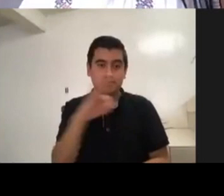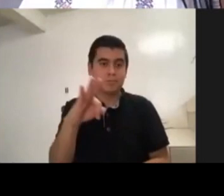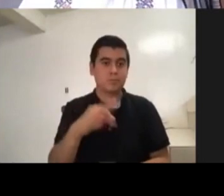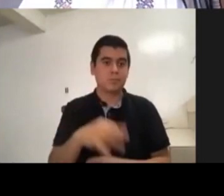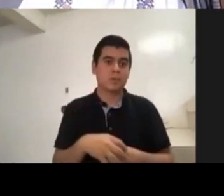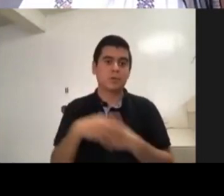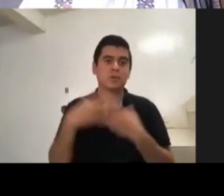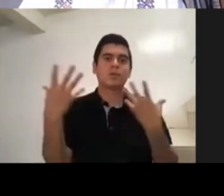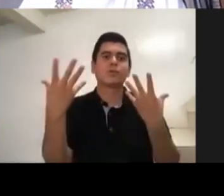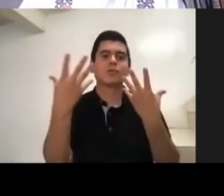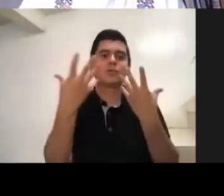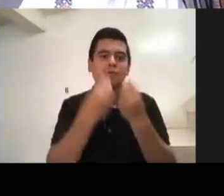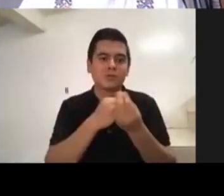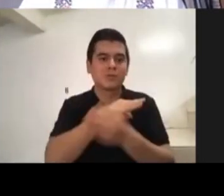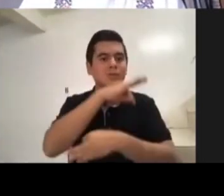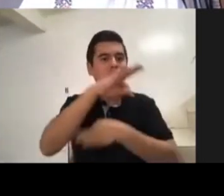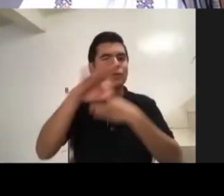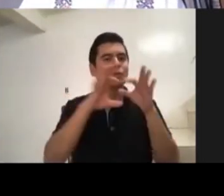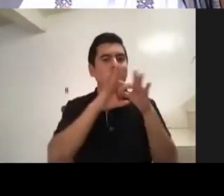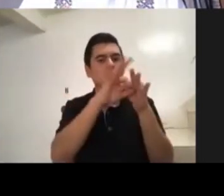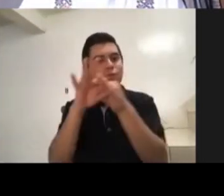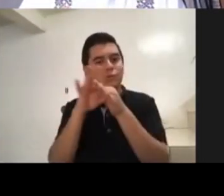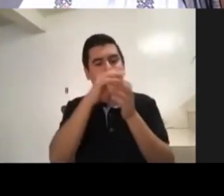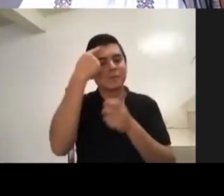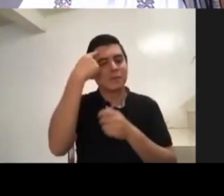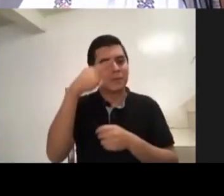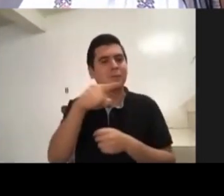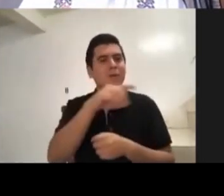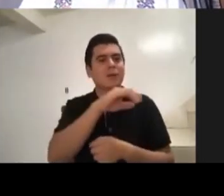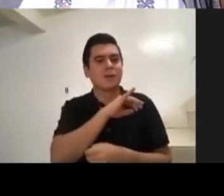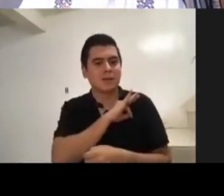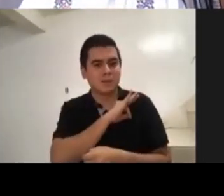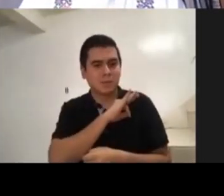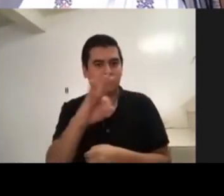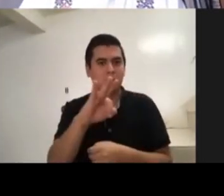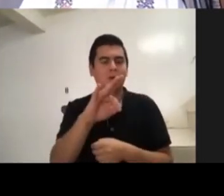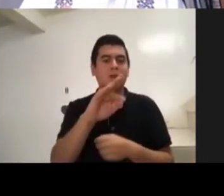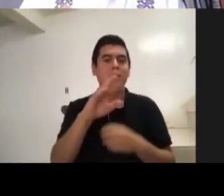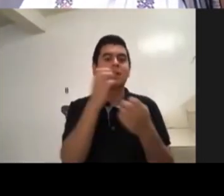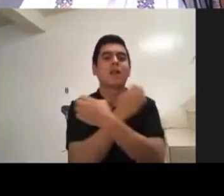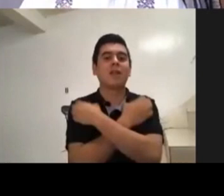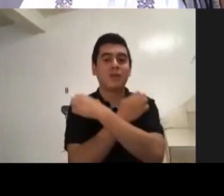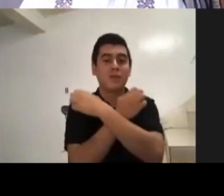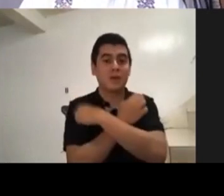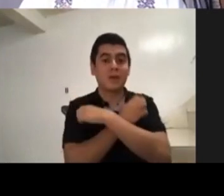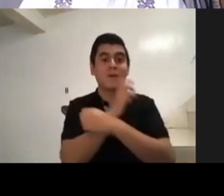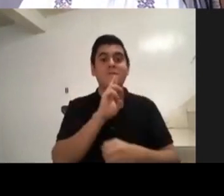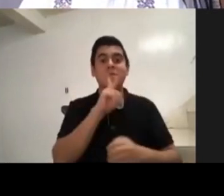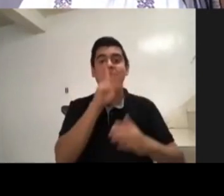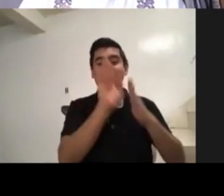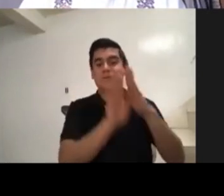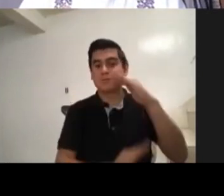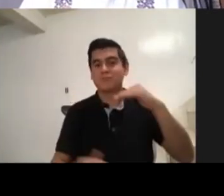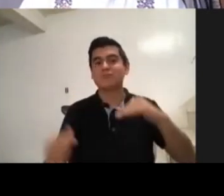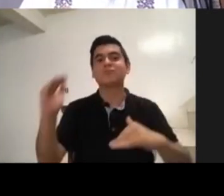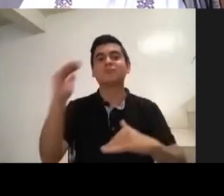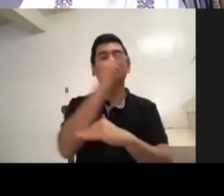ocasión para hacer de nuestra educación espacios